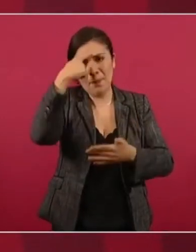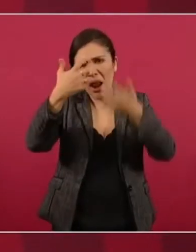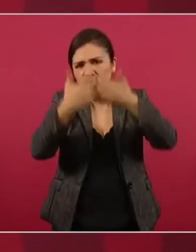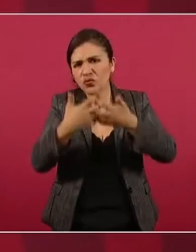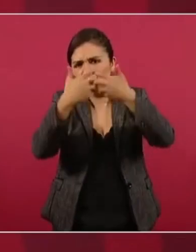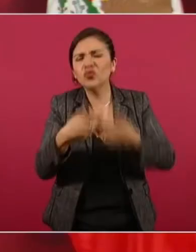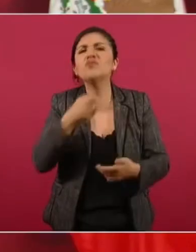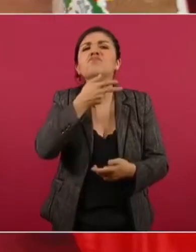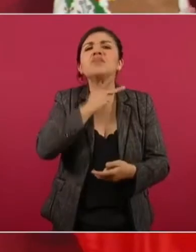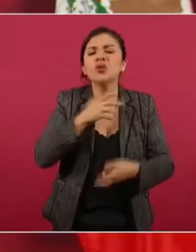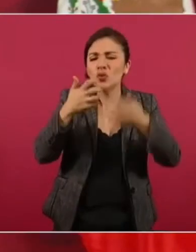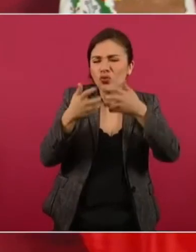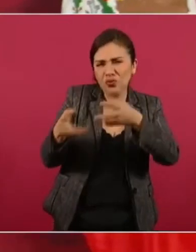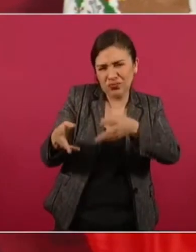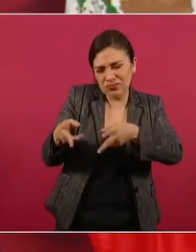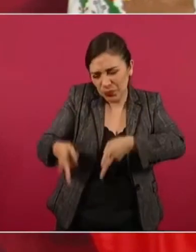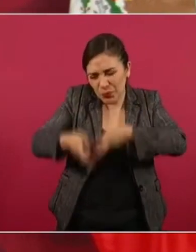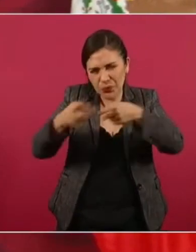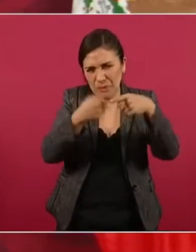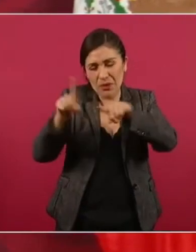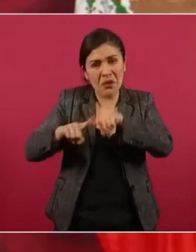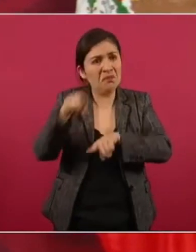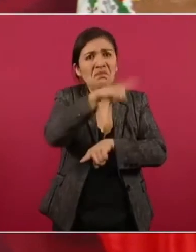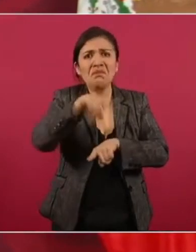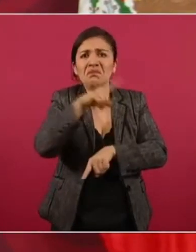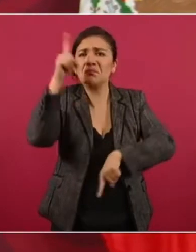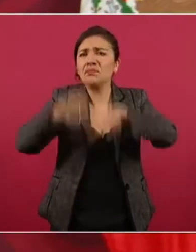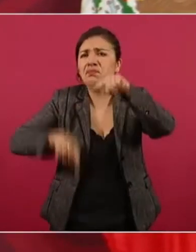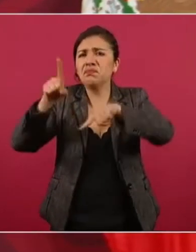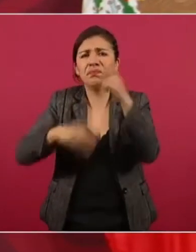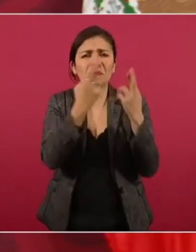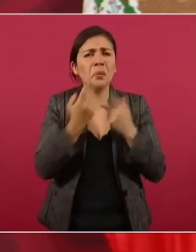petroquímico, lo acabaron por completo